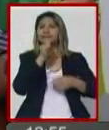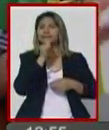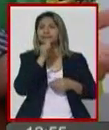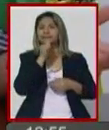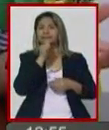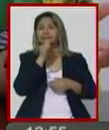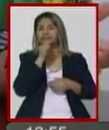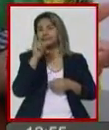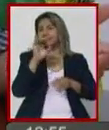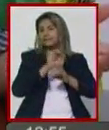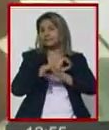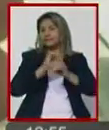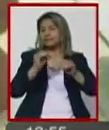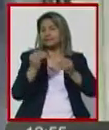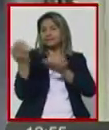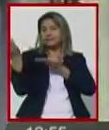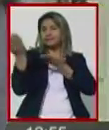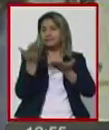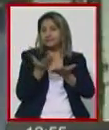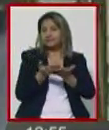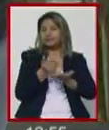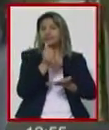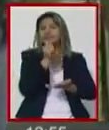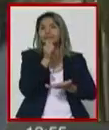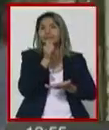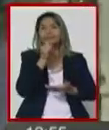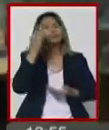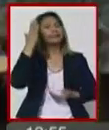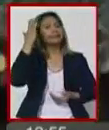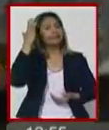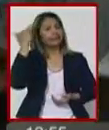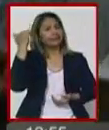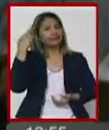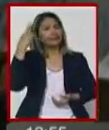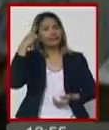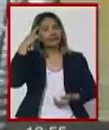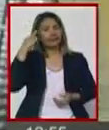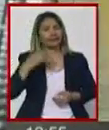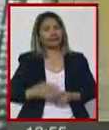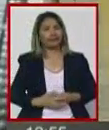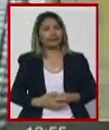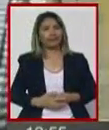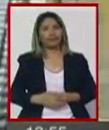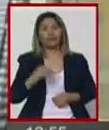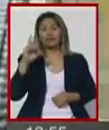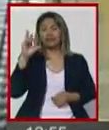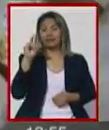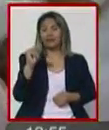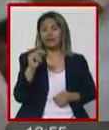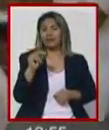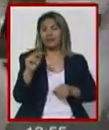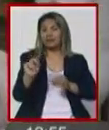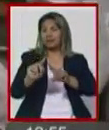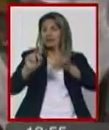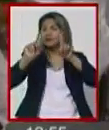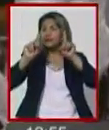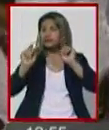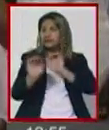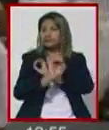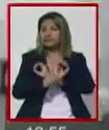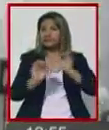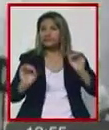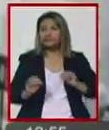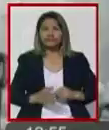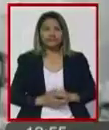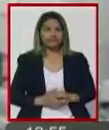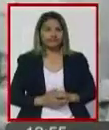sin invitar a las negociaciones al sector privado. Por lo tanto, no ha sido consultado, se